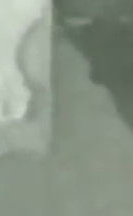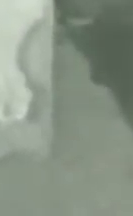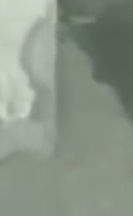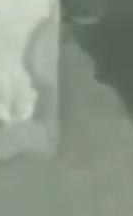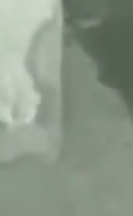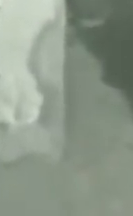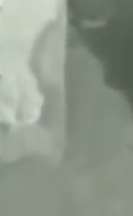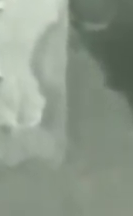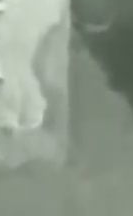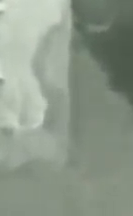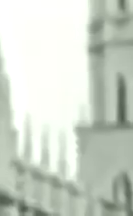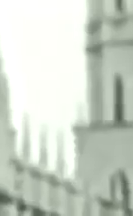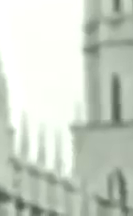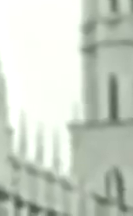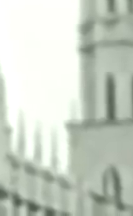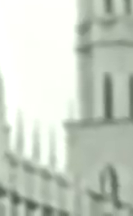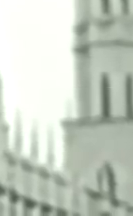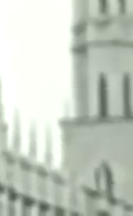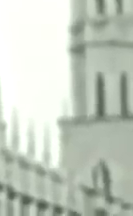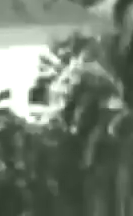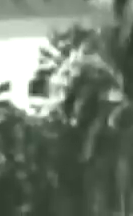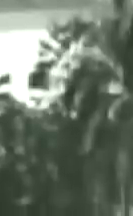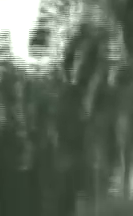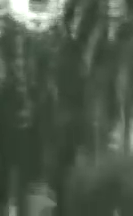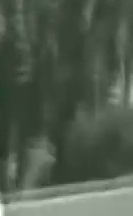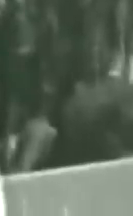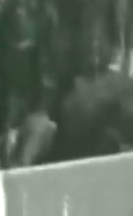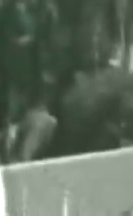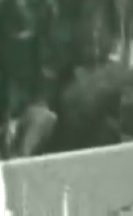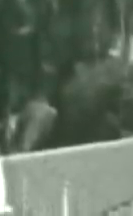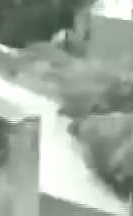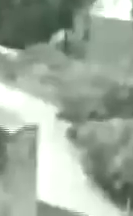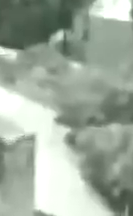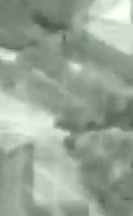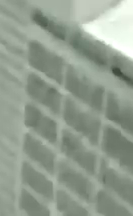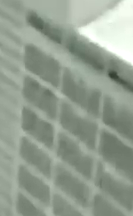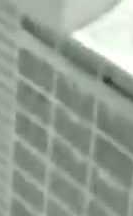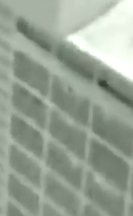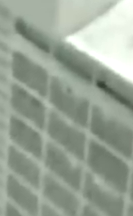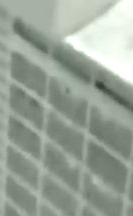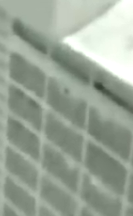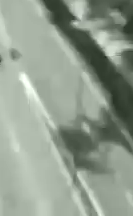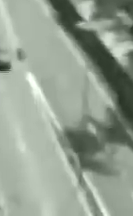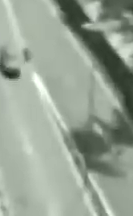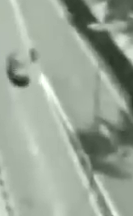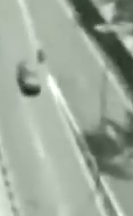cumple 300 años de historia y excelencia educativa. El 18...